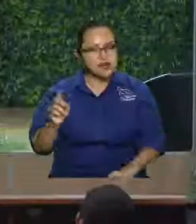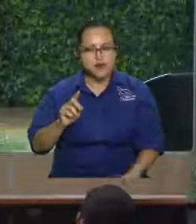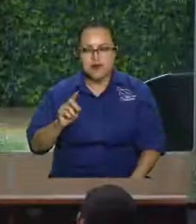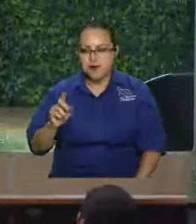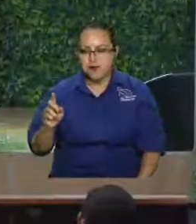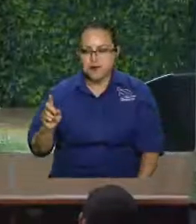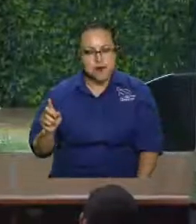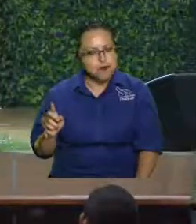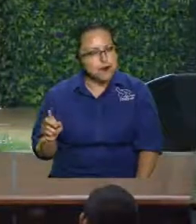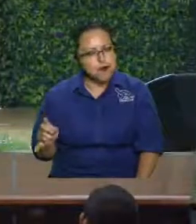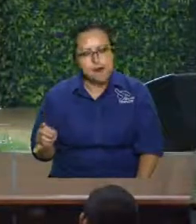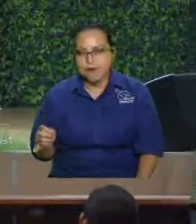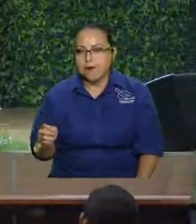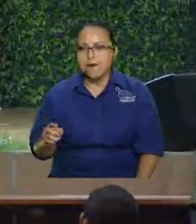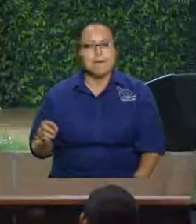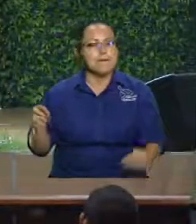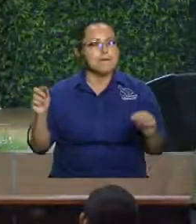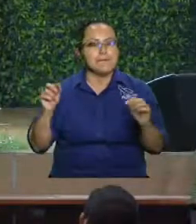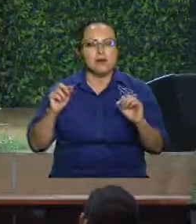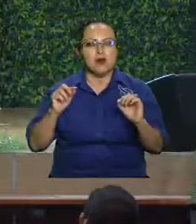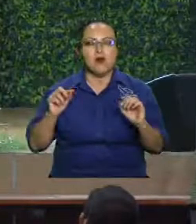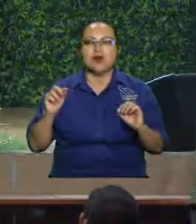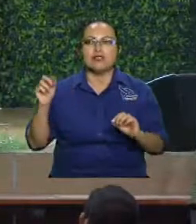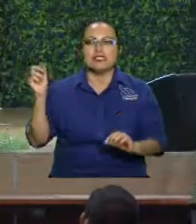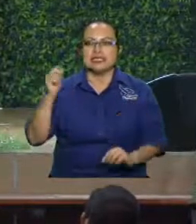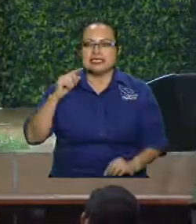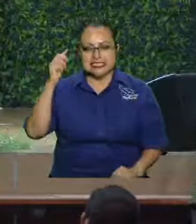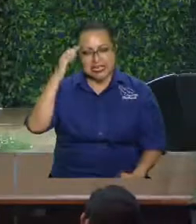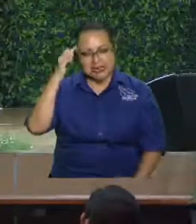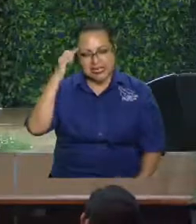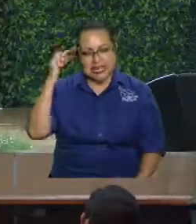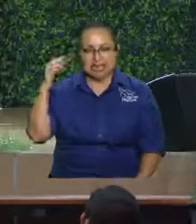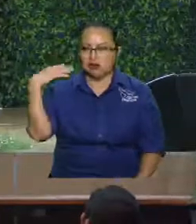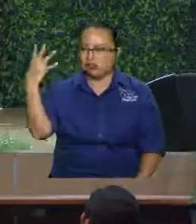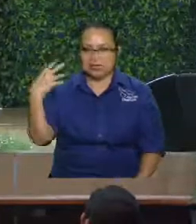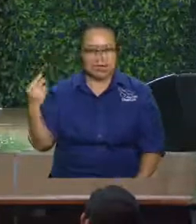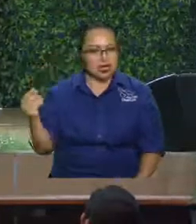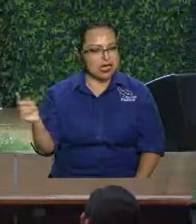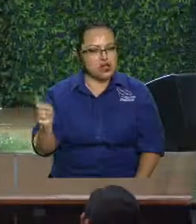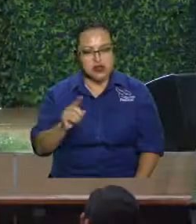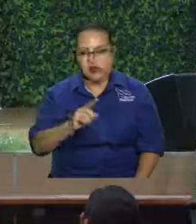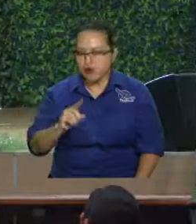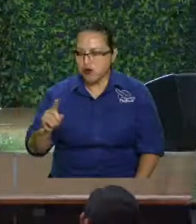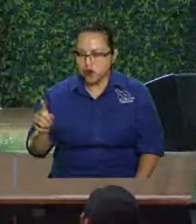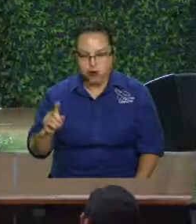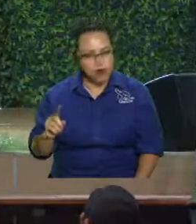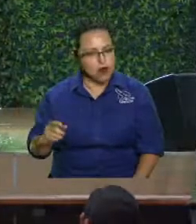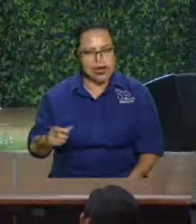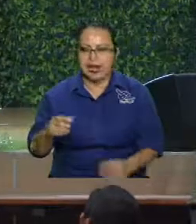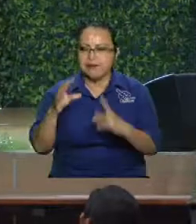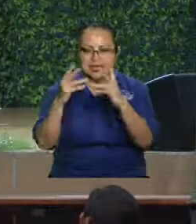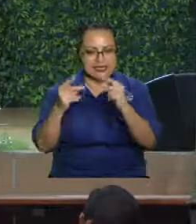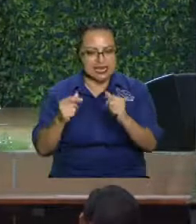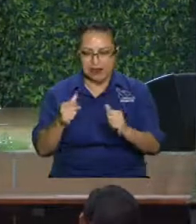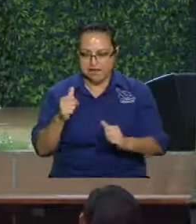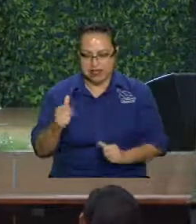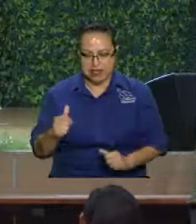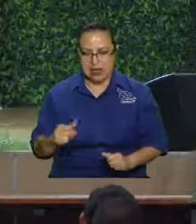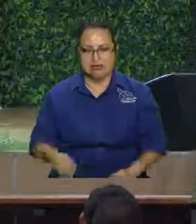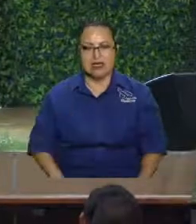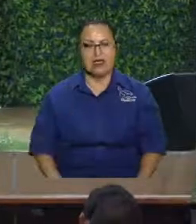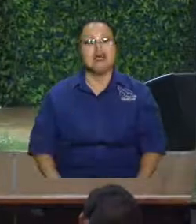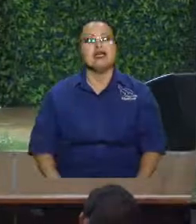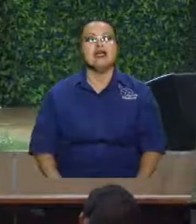pretenda que lo espiritual le va a solventar todas las cosas. Ahora, lo espiritual sí le puede ayudar en algún